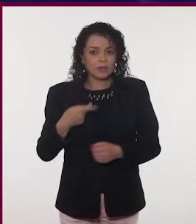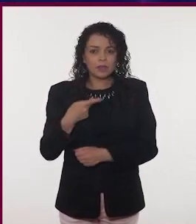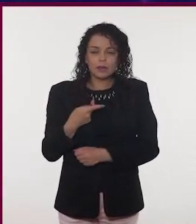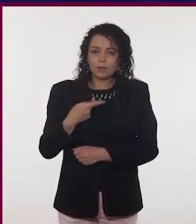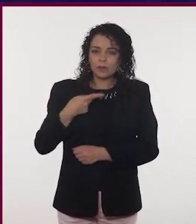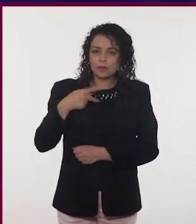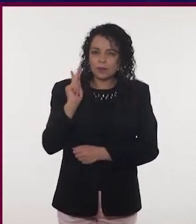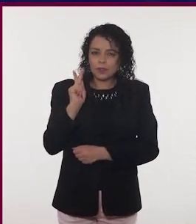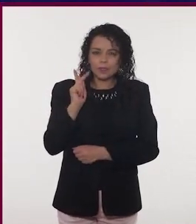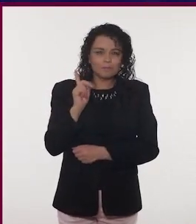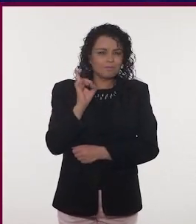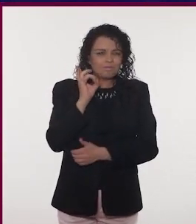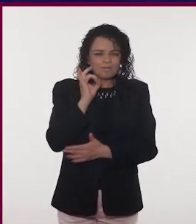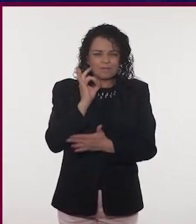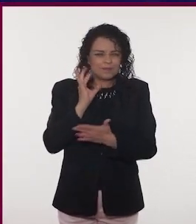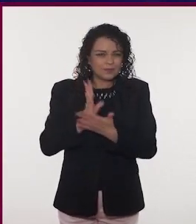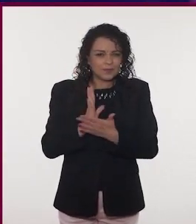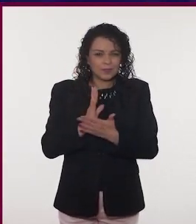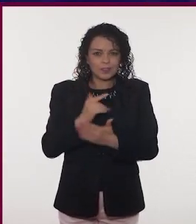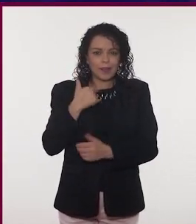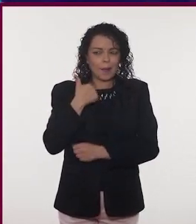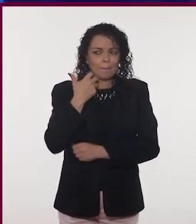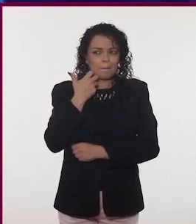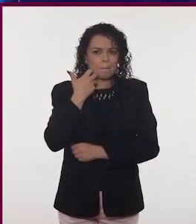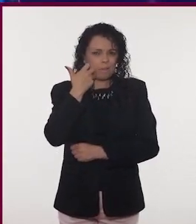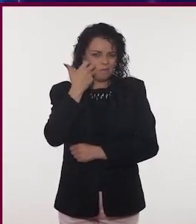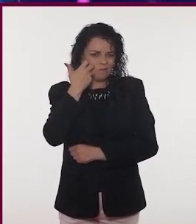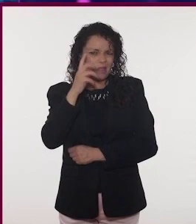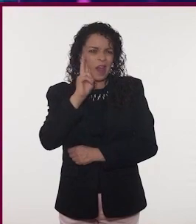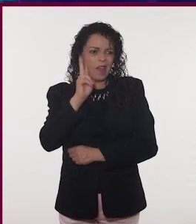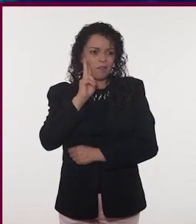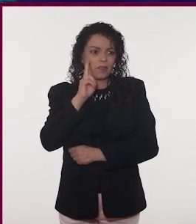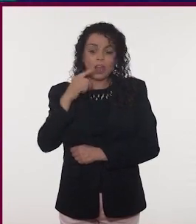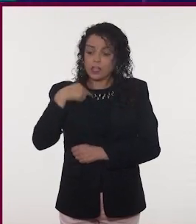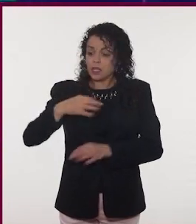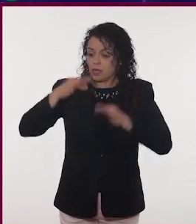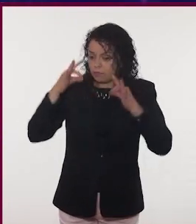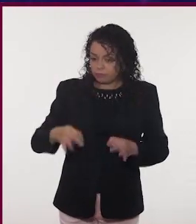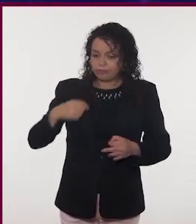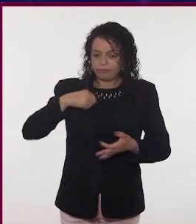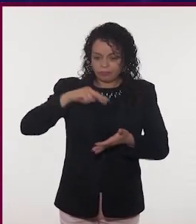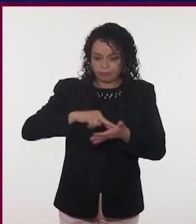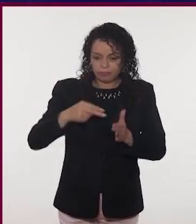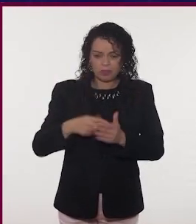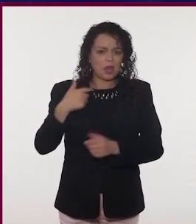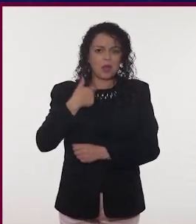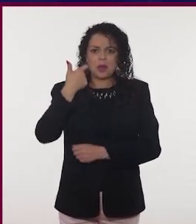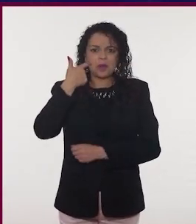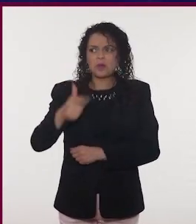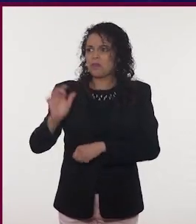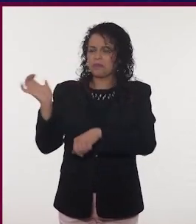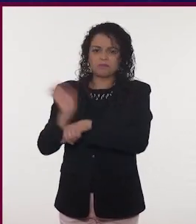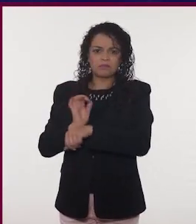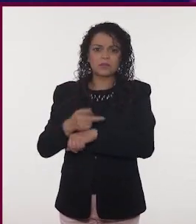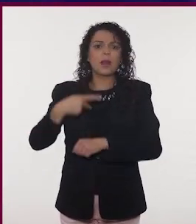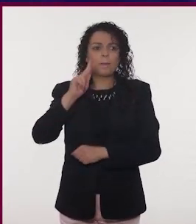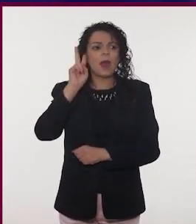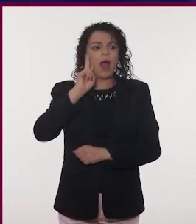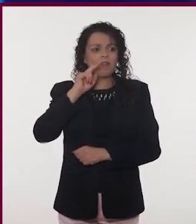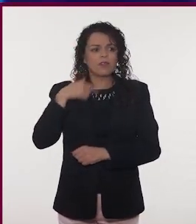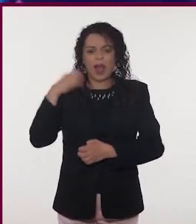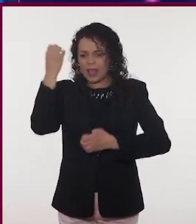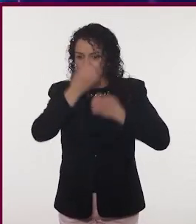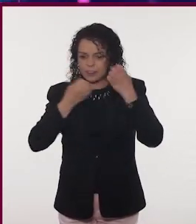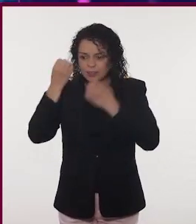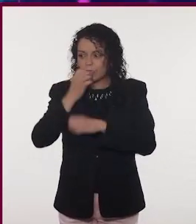repente por puro capricho dije, es que realmente yo soy ingeniero, yo no quiero ser cineasta, entonces voy a hacer examen a la escuela de cine